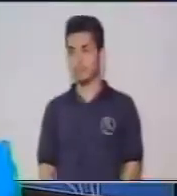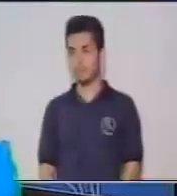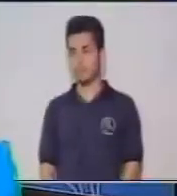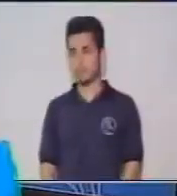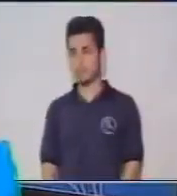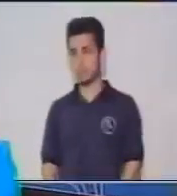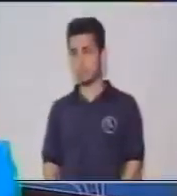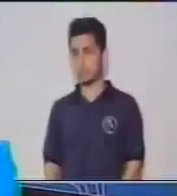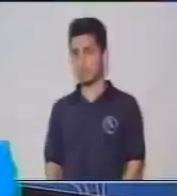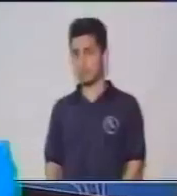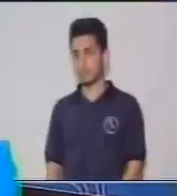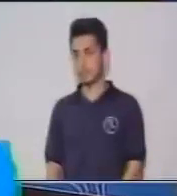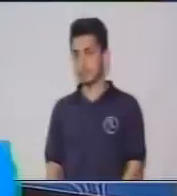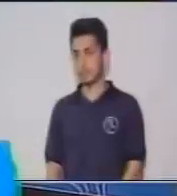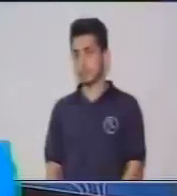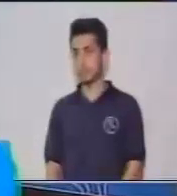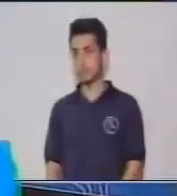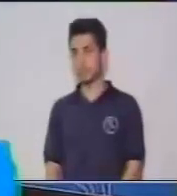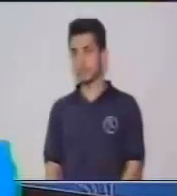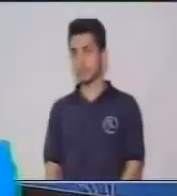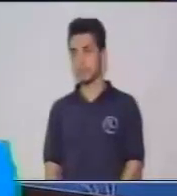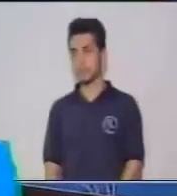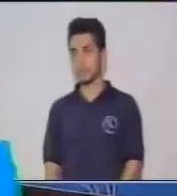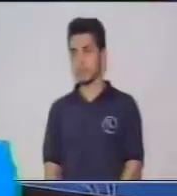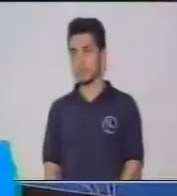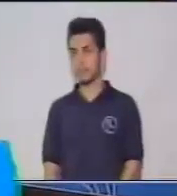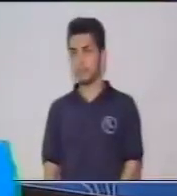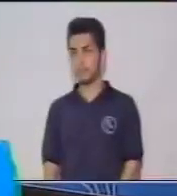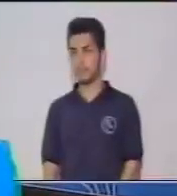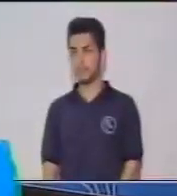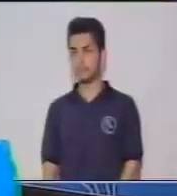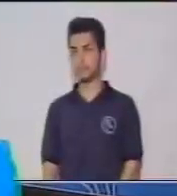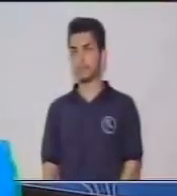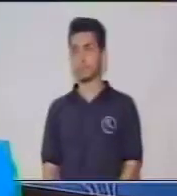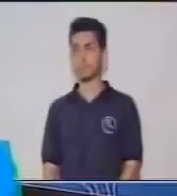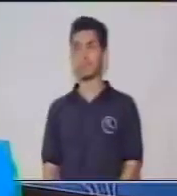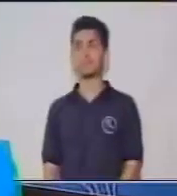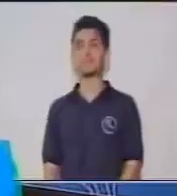En el lexema encontramos la palabra